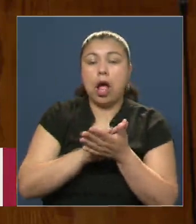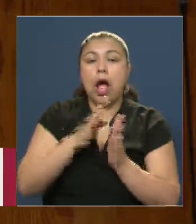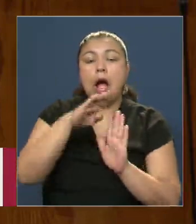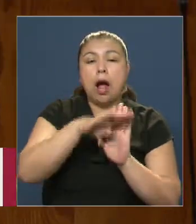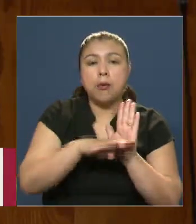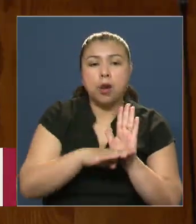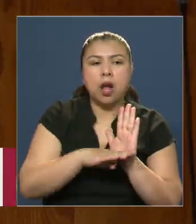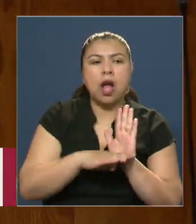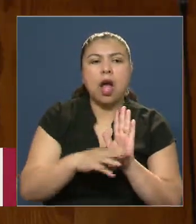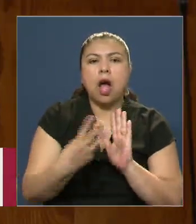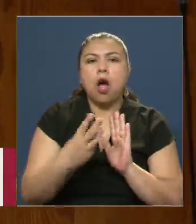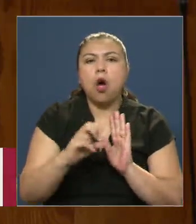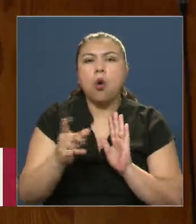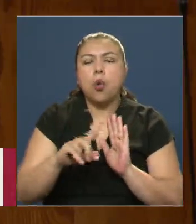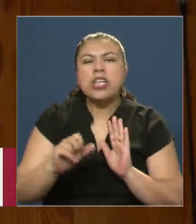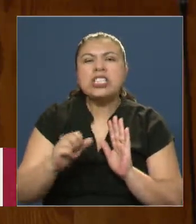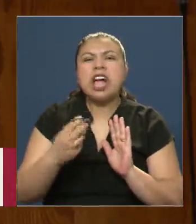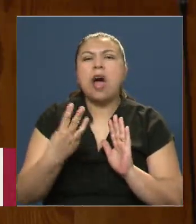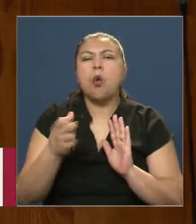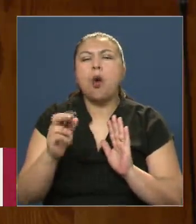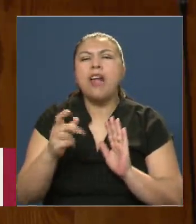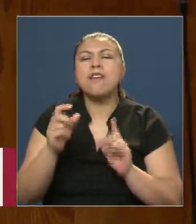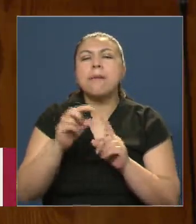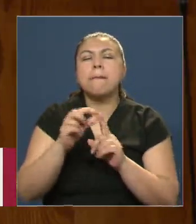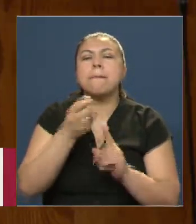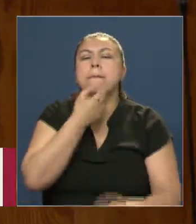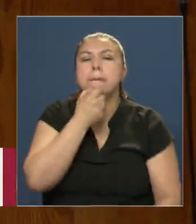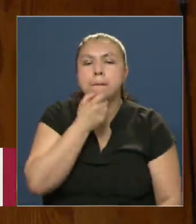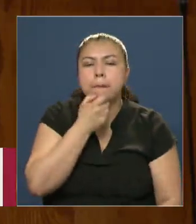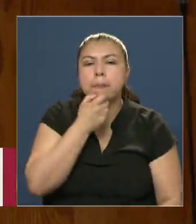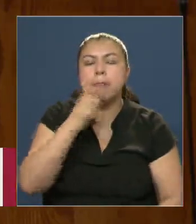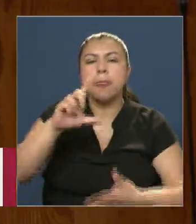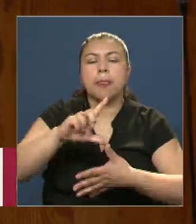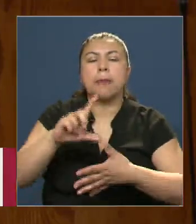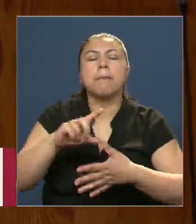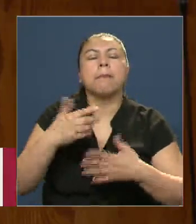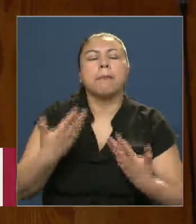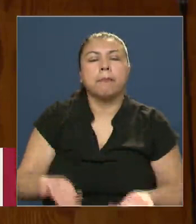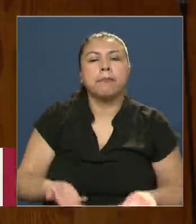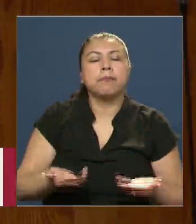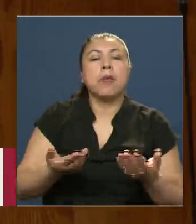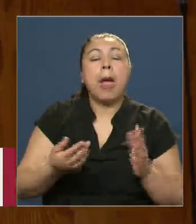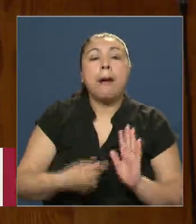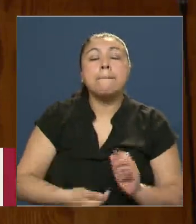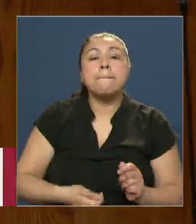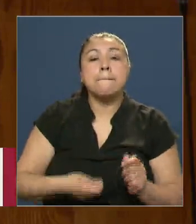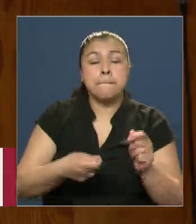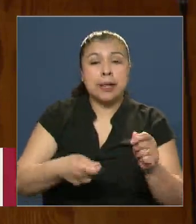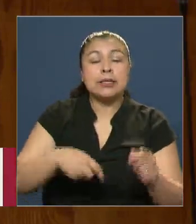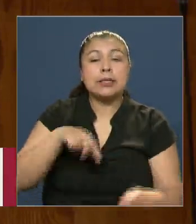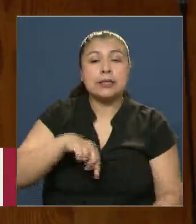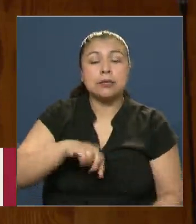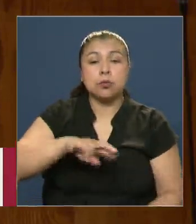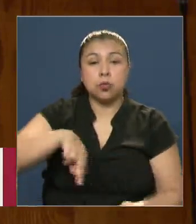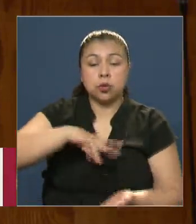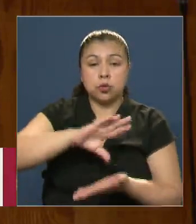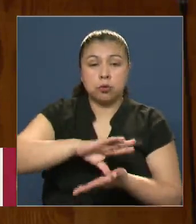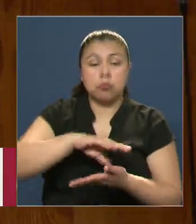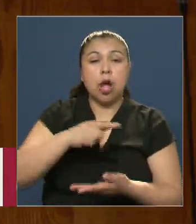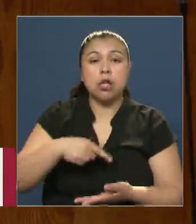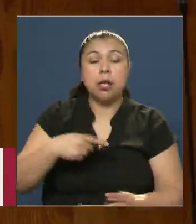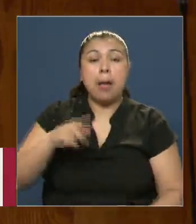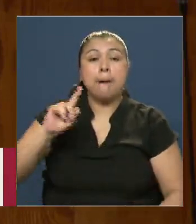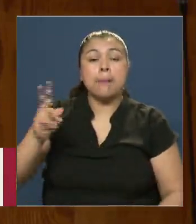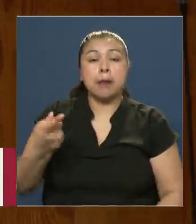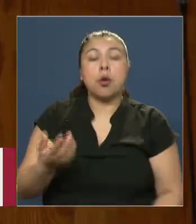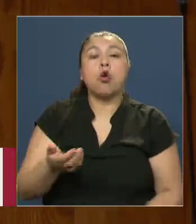Visa Waiver de los Estados Unidos de América. Hace presente el mensaje, por primera vez nuestro país tendrá la oportunidad de ser